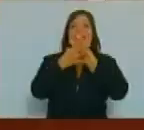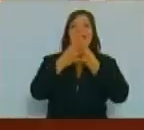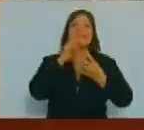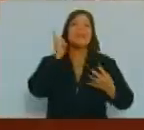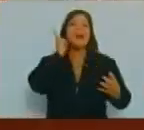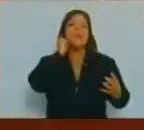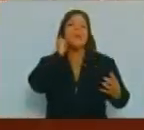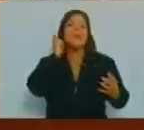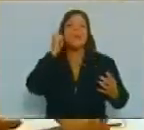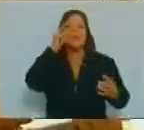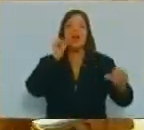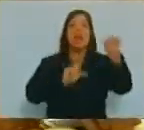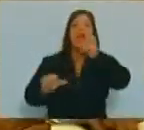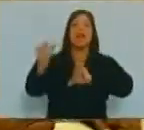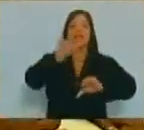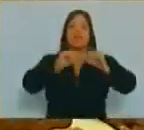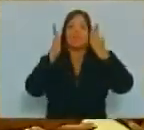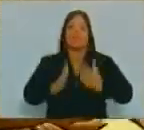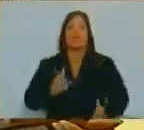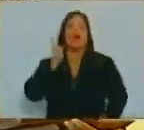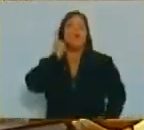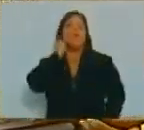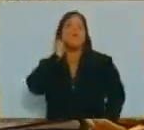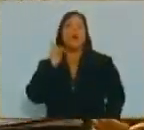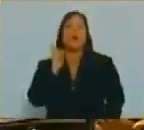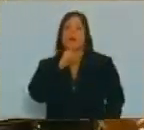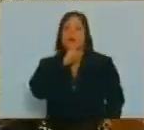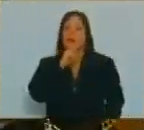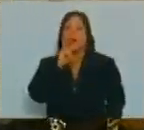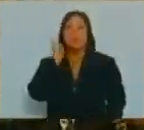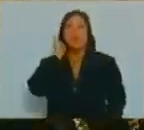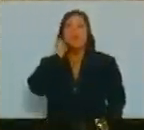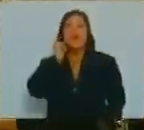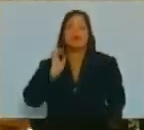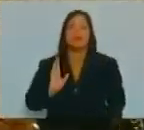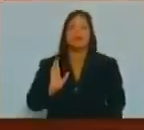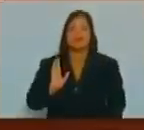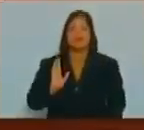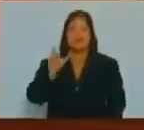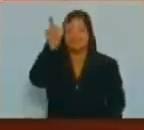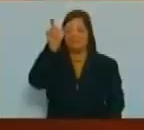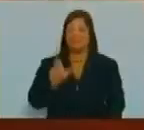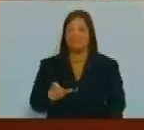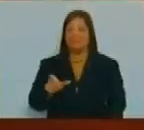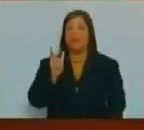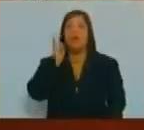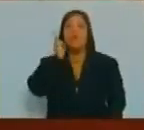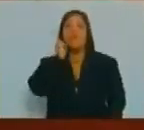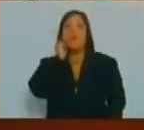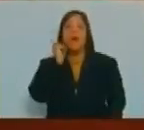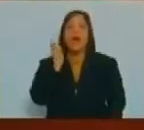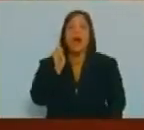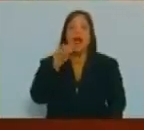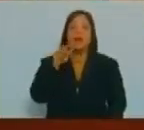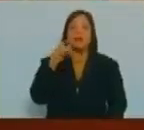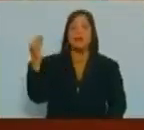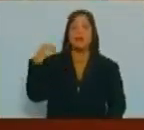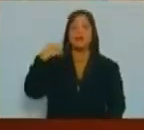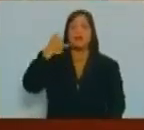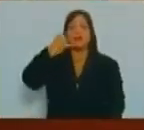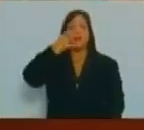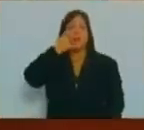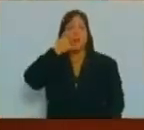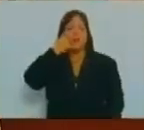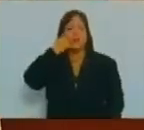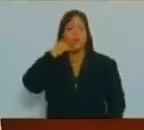que le decían la química araminta gonzález resulta que herramienta gonzález un día me llamó cuando